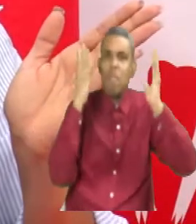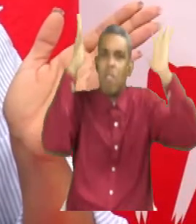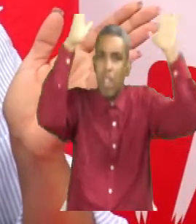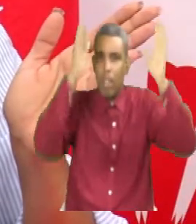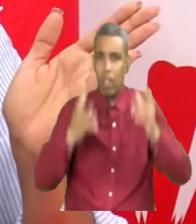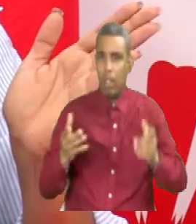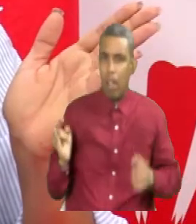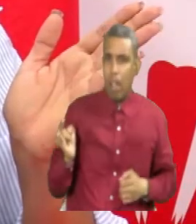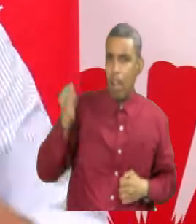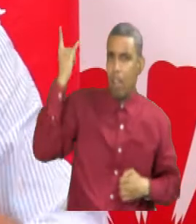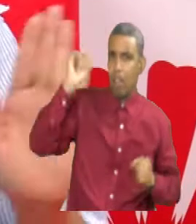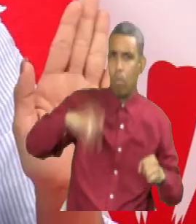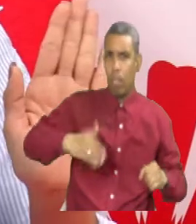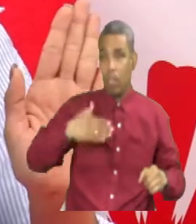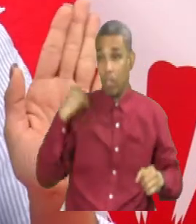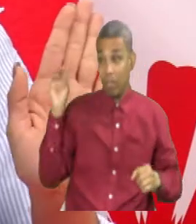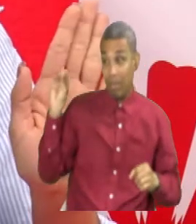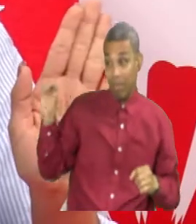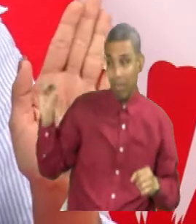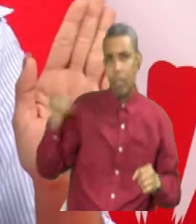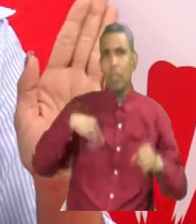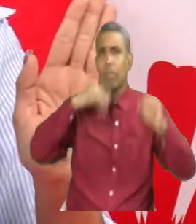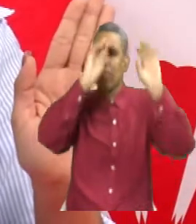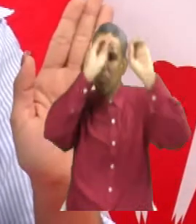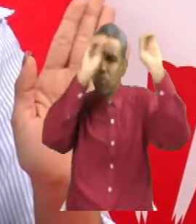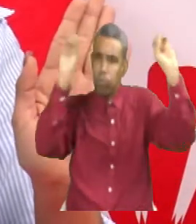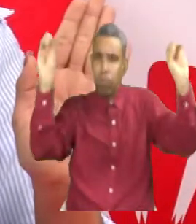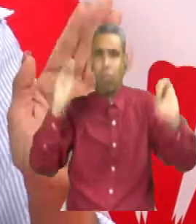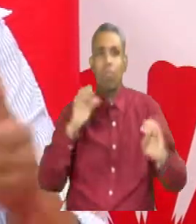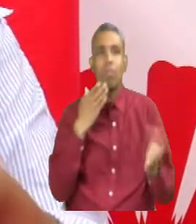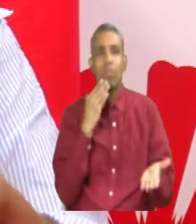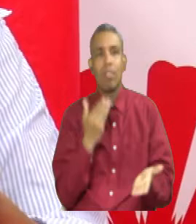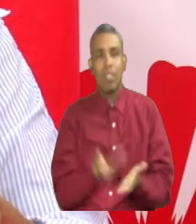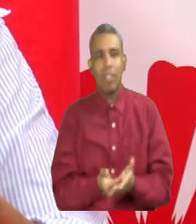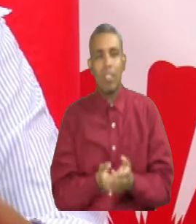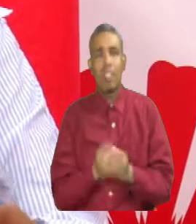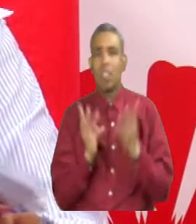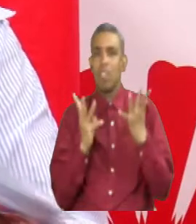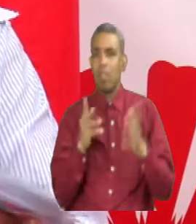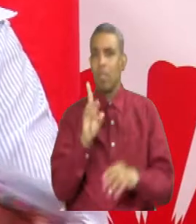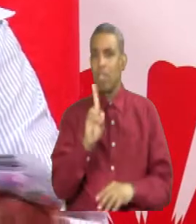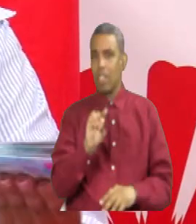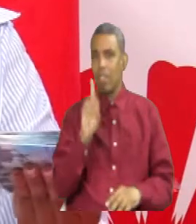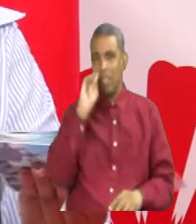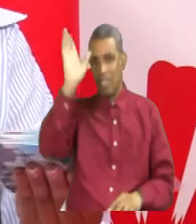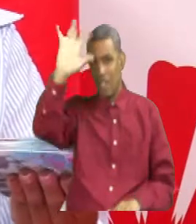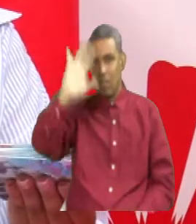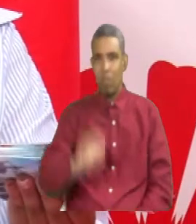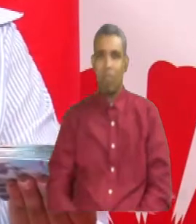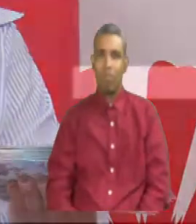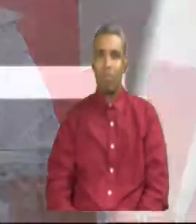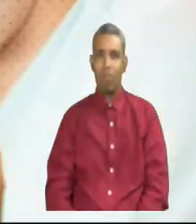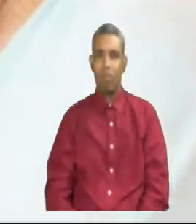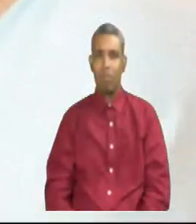tenga momentos especiales. Ahora sí, se nos acabó el tiempo. 8 CDs para todos nuestros televidentes. Chao.